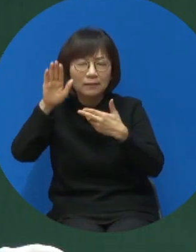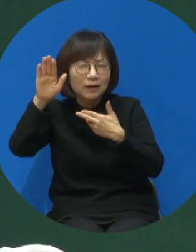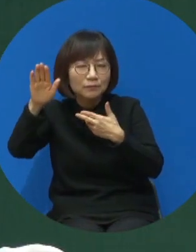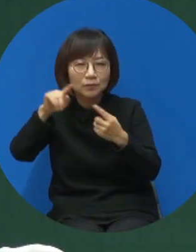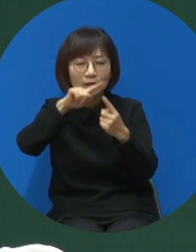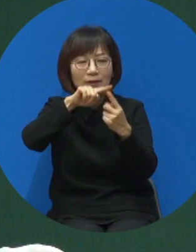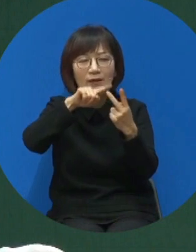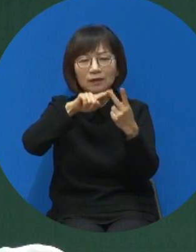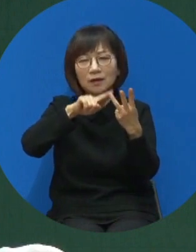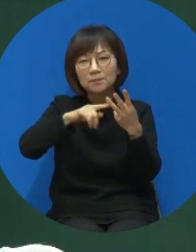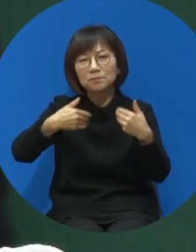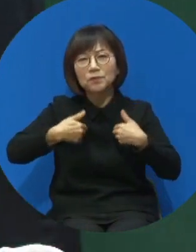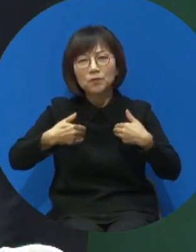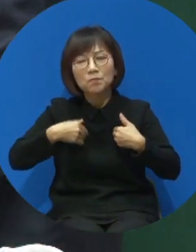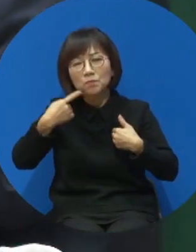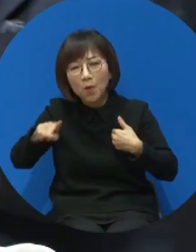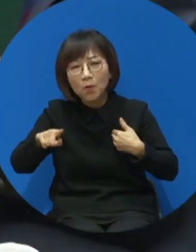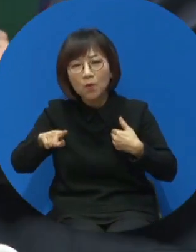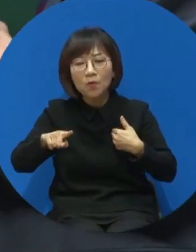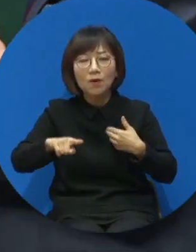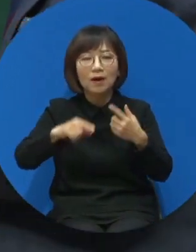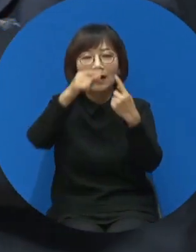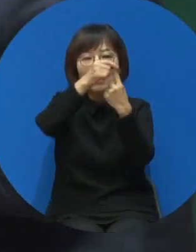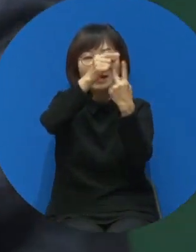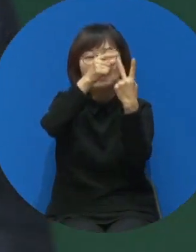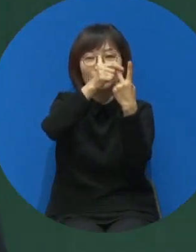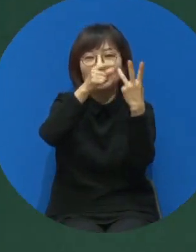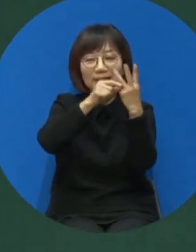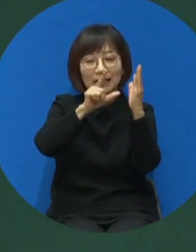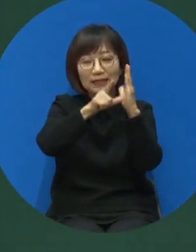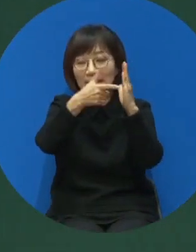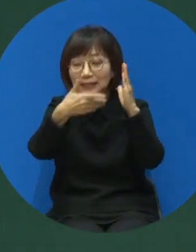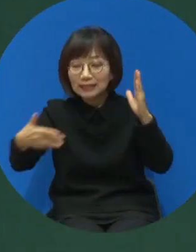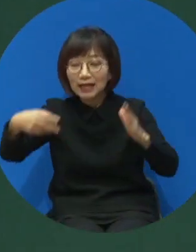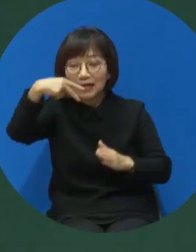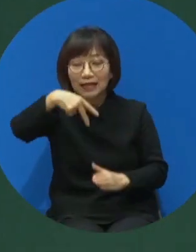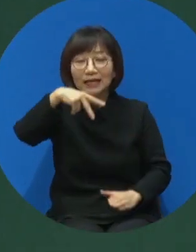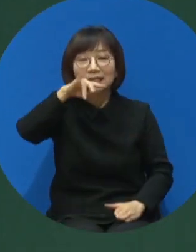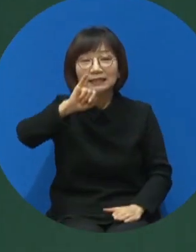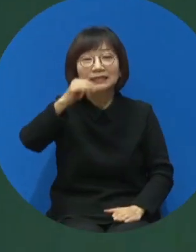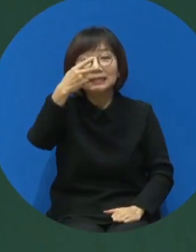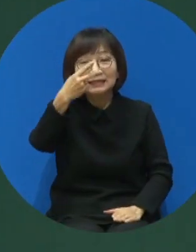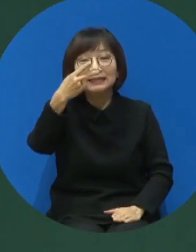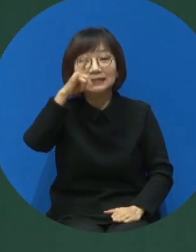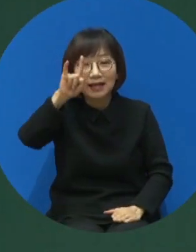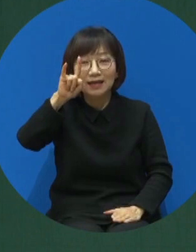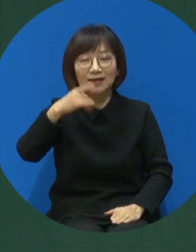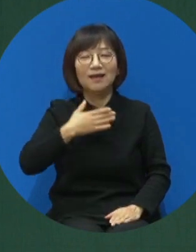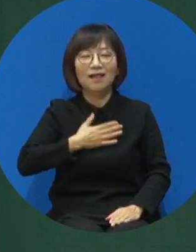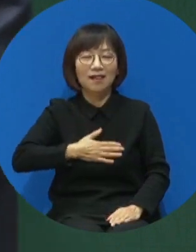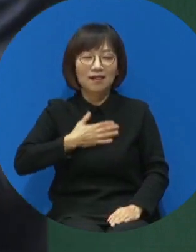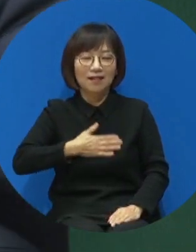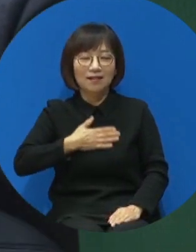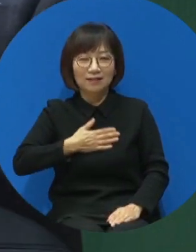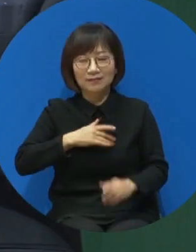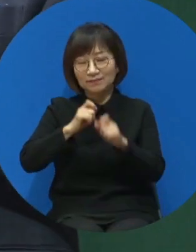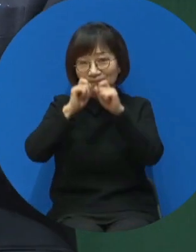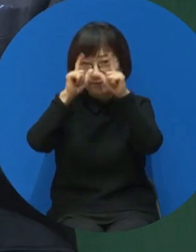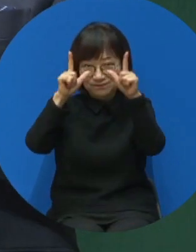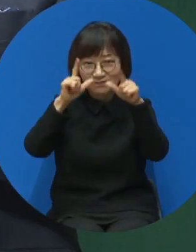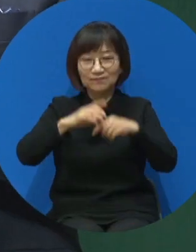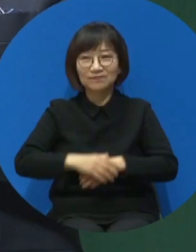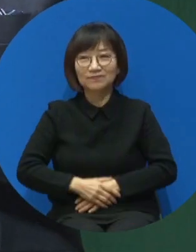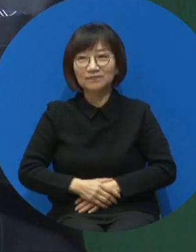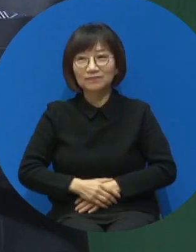vidente conoceremos tres épocas viendo lo primero que tenemos que hacer que es lo último que debemos de hacer y qué es lo que tenemos que hacer ahora y gol por